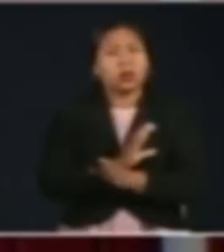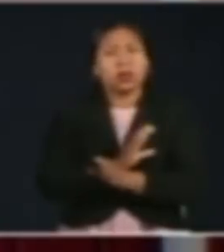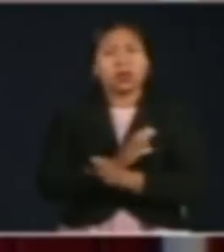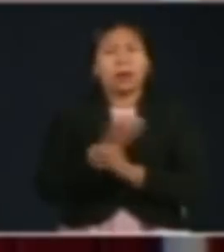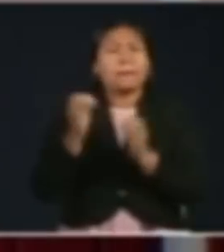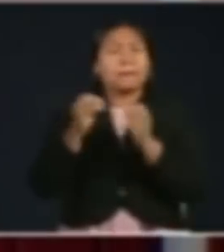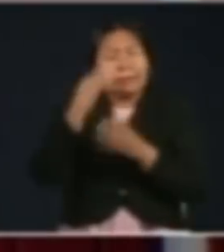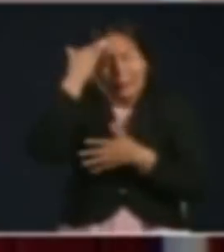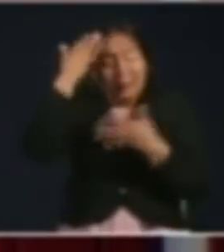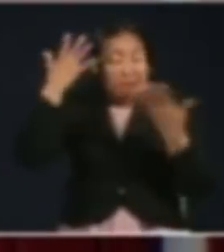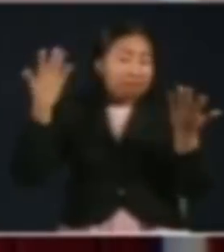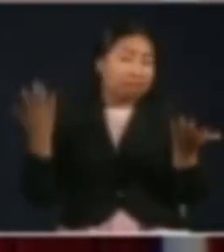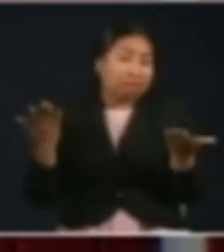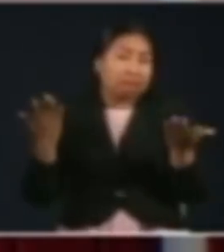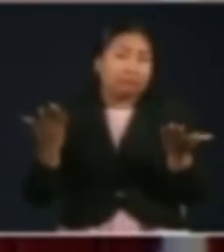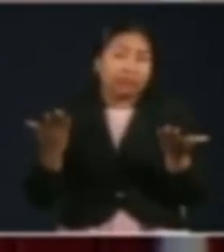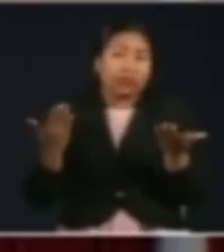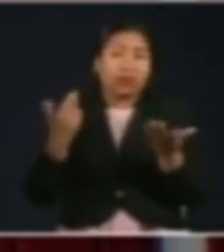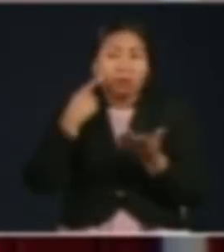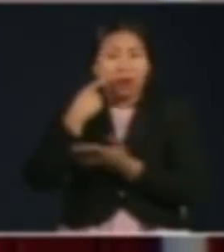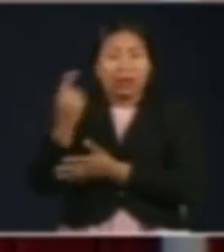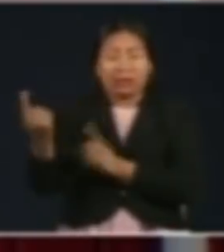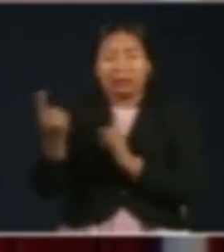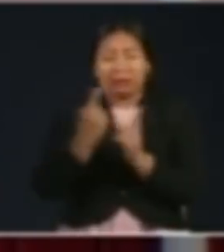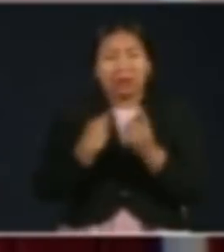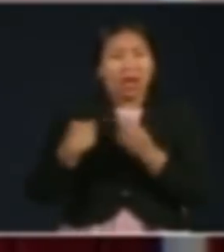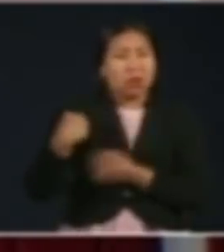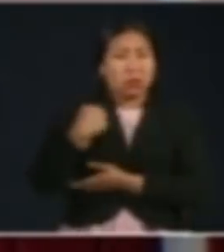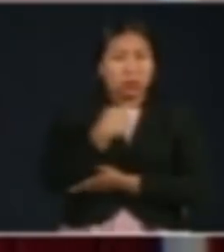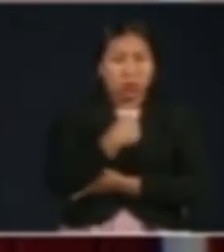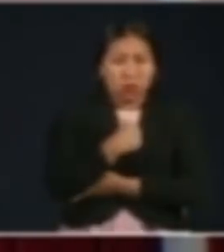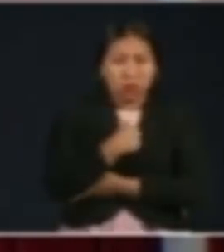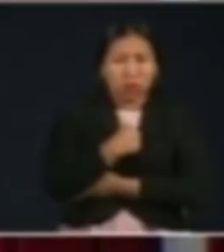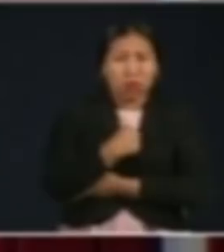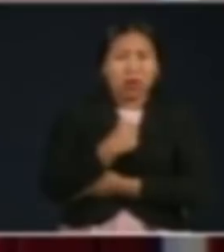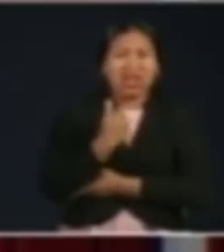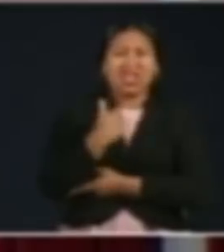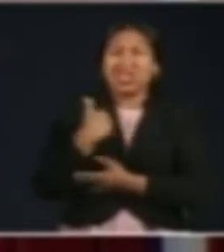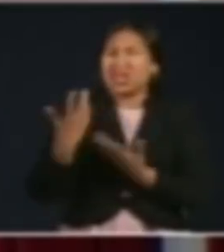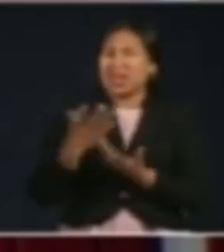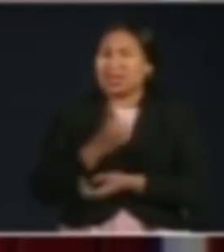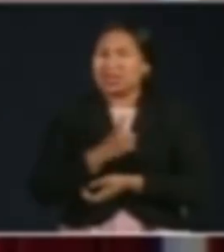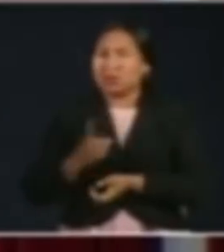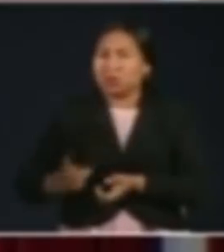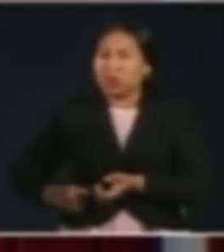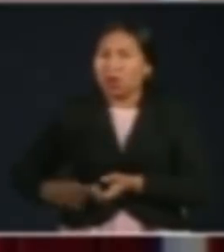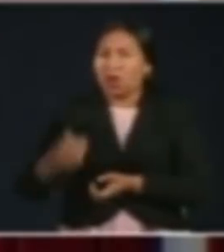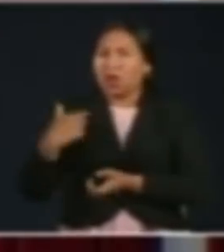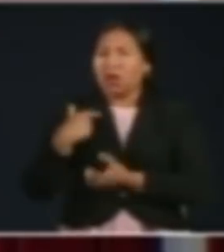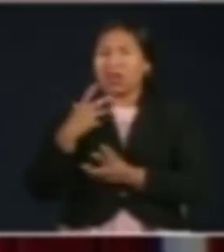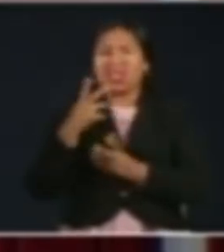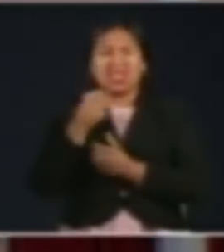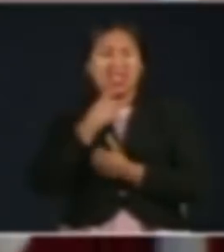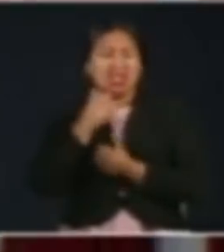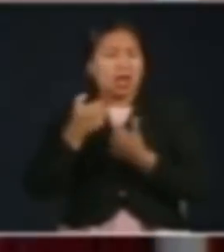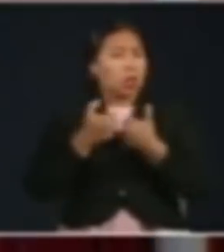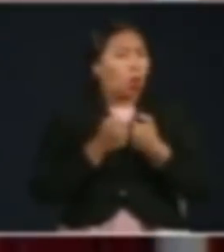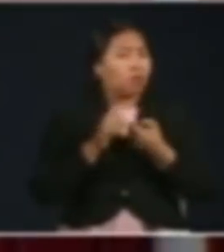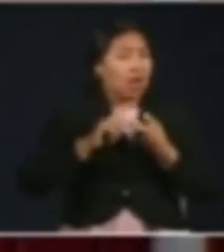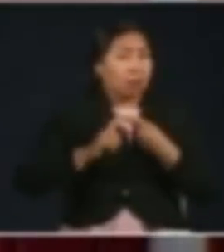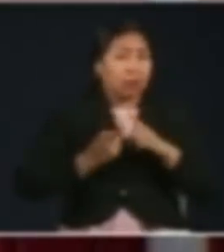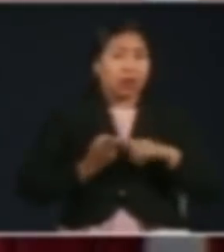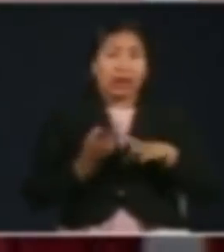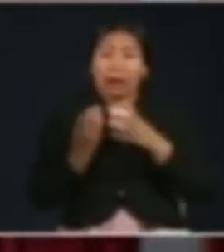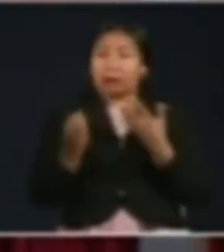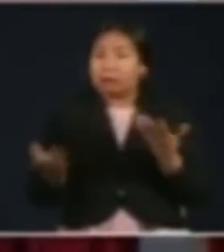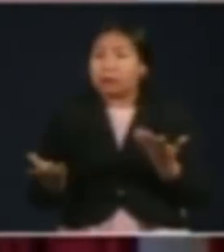qué? Para que estén espiándonos a nosotros y para saber qué diputado tiene una querida, una novia, una amiga,